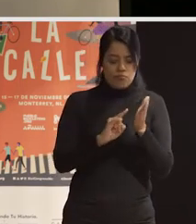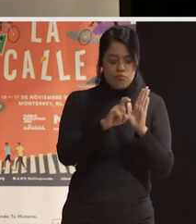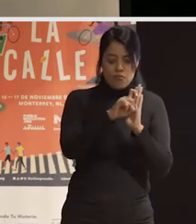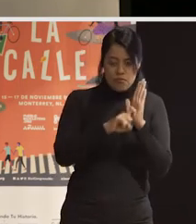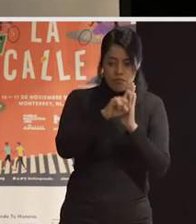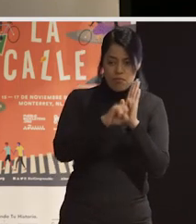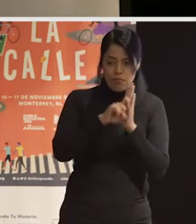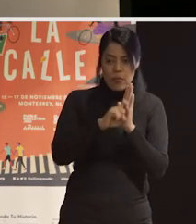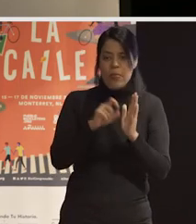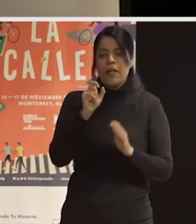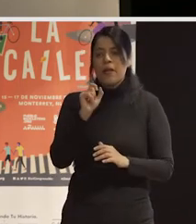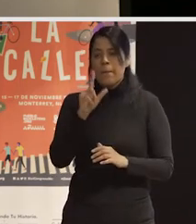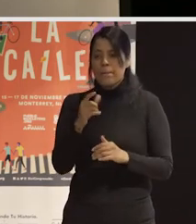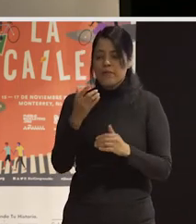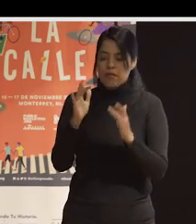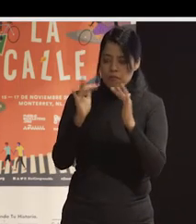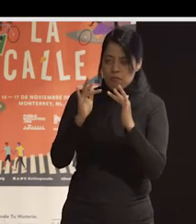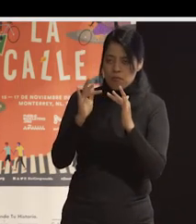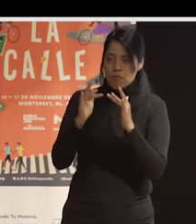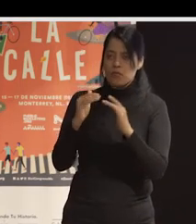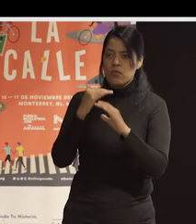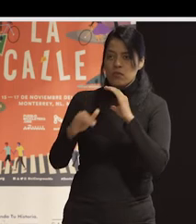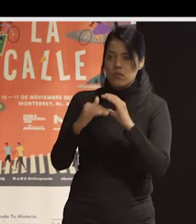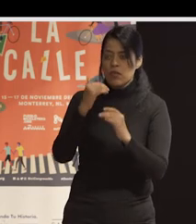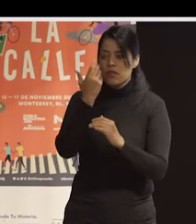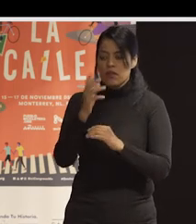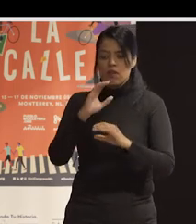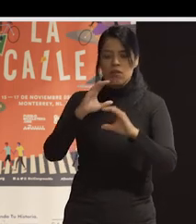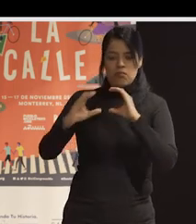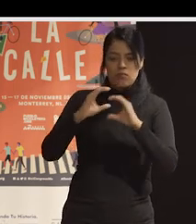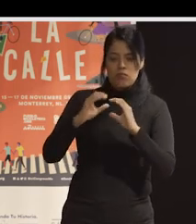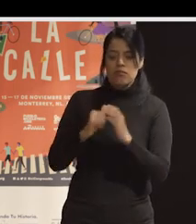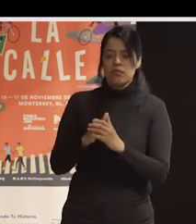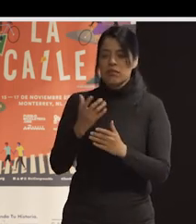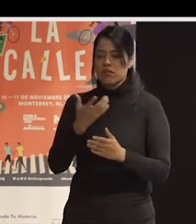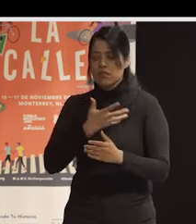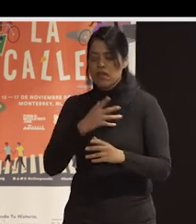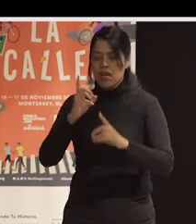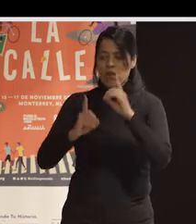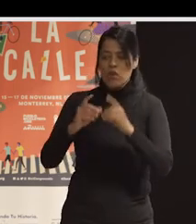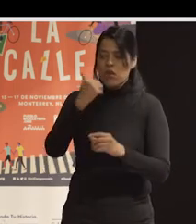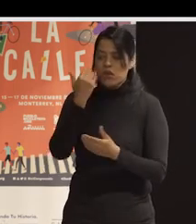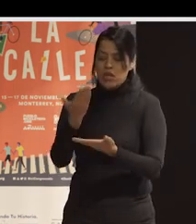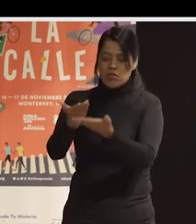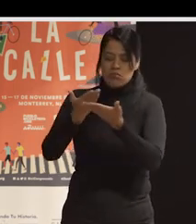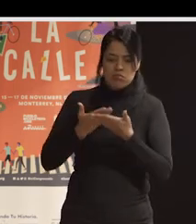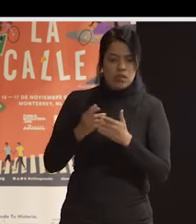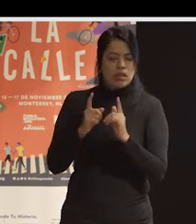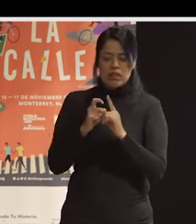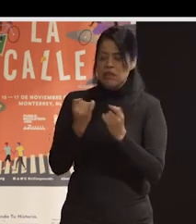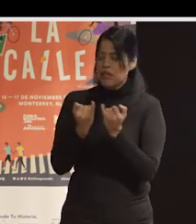ahorita les compartiremos de mi correo electrónico y quien quiera comunicarse quien tenga dudas que tenía que quiero aportar críticas también